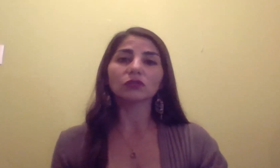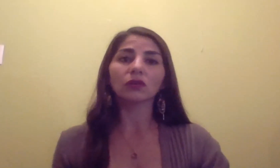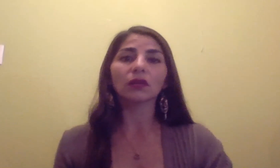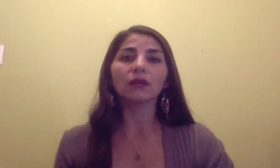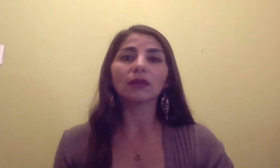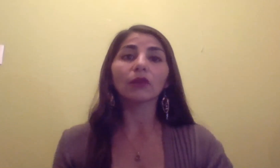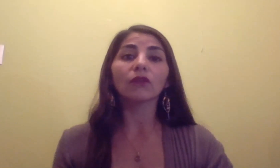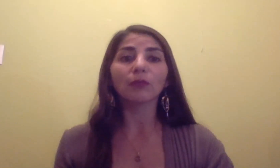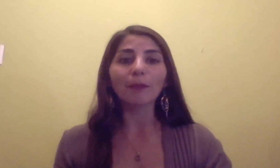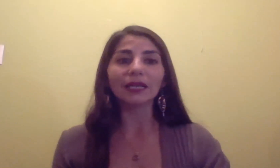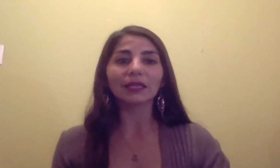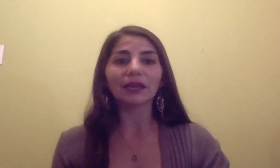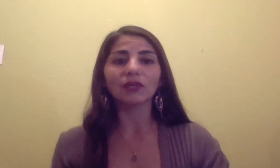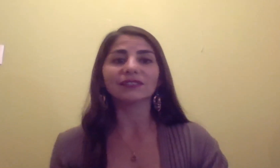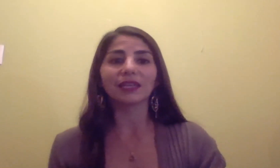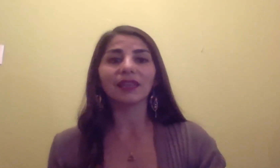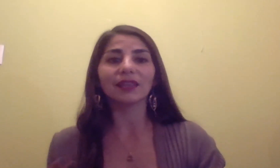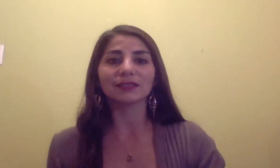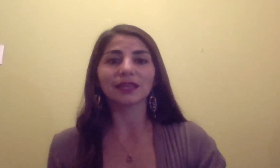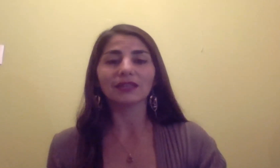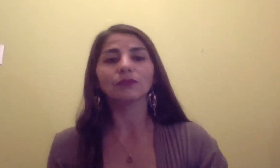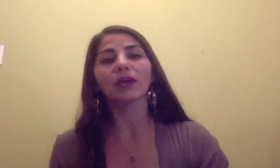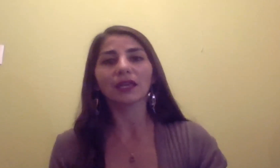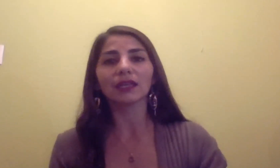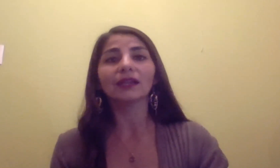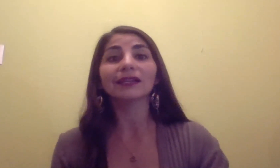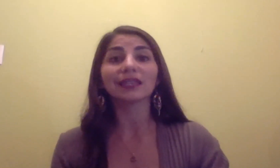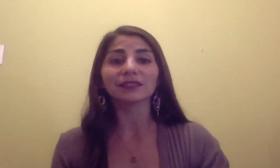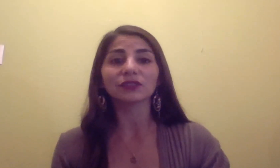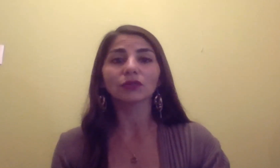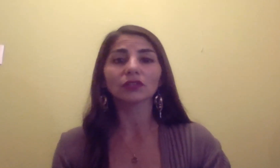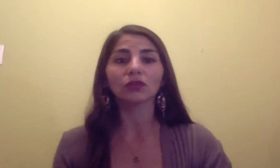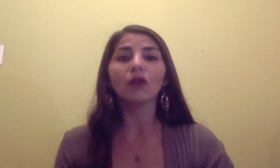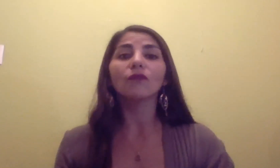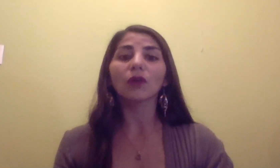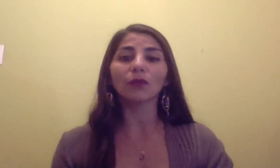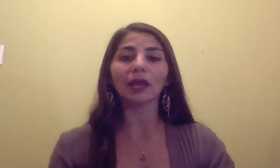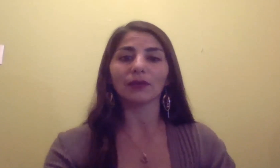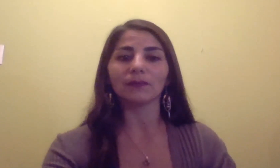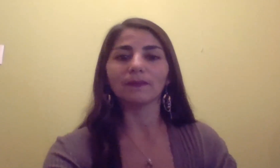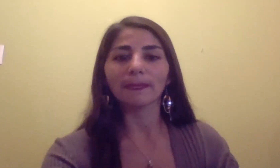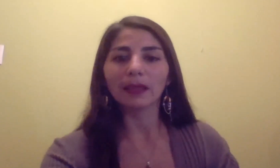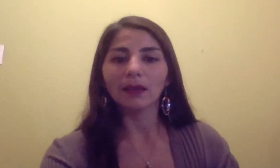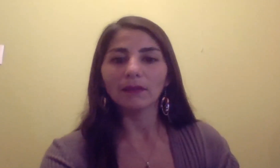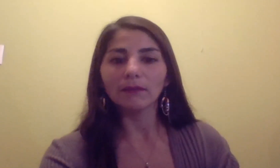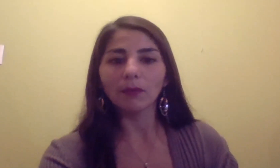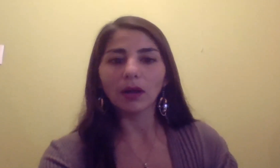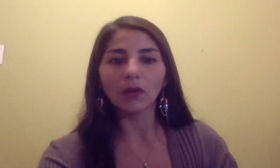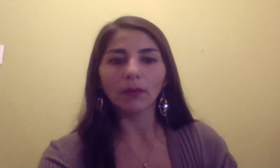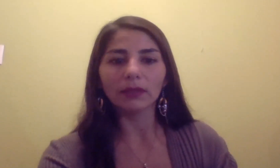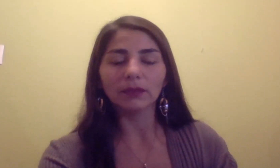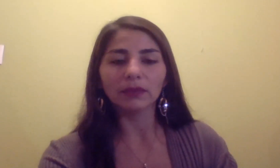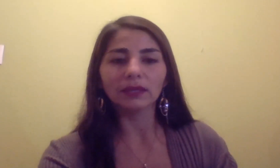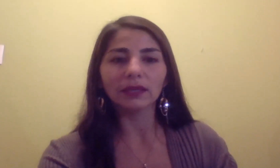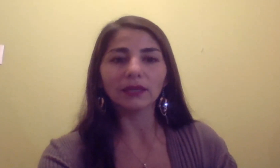a continuación veremos de forma práctica una serie de señas para ir enriqueciendo nuestro vocabulario. Vamos